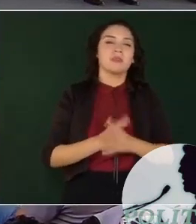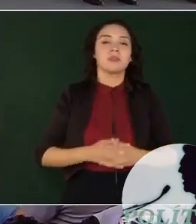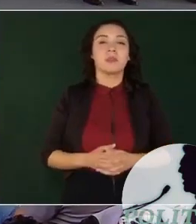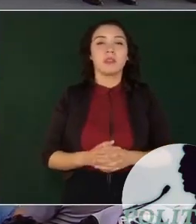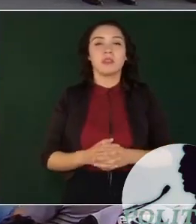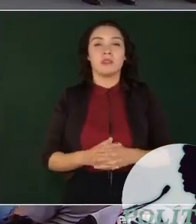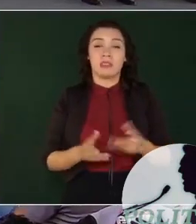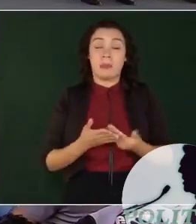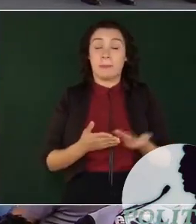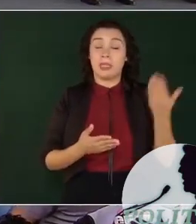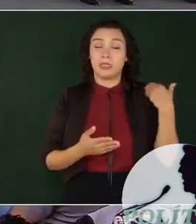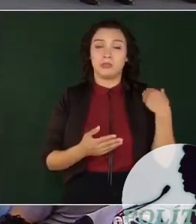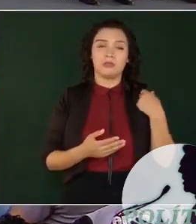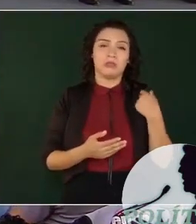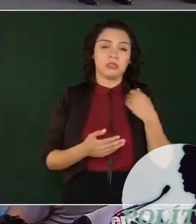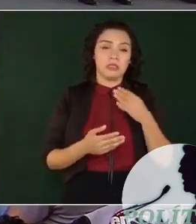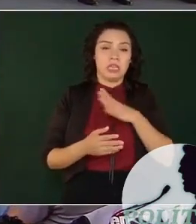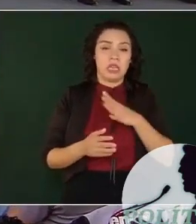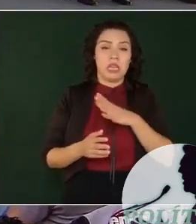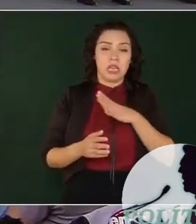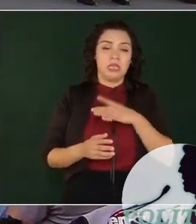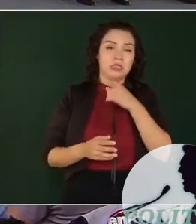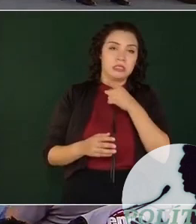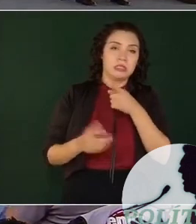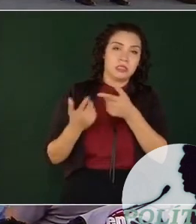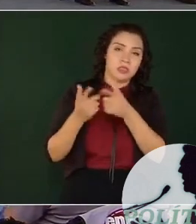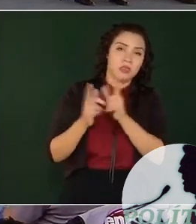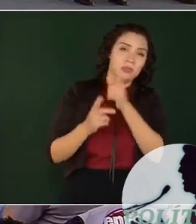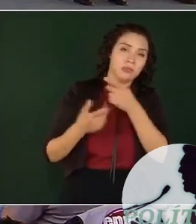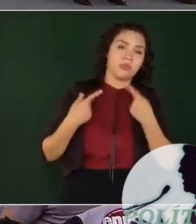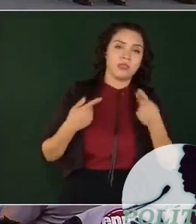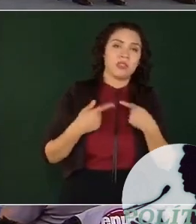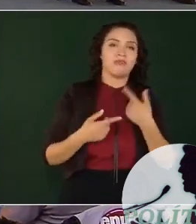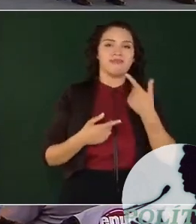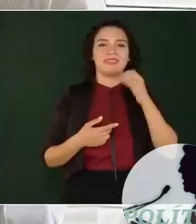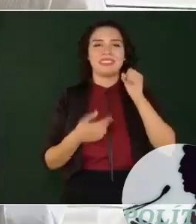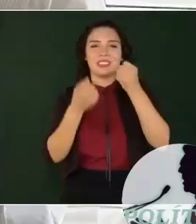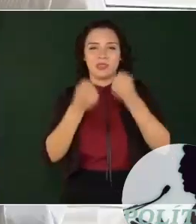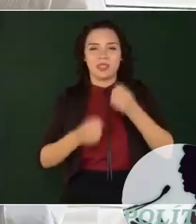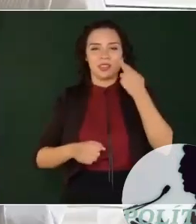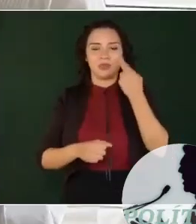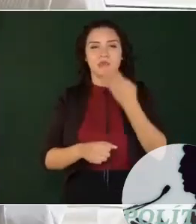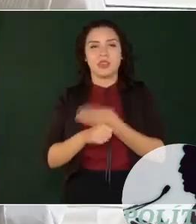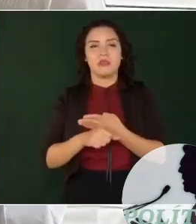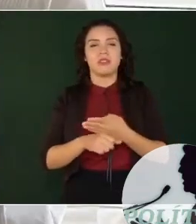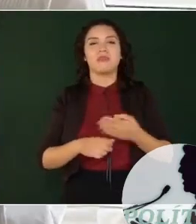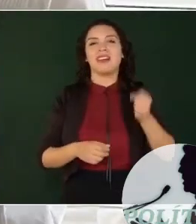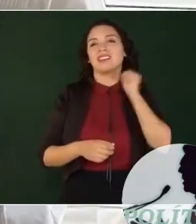Hace algunos días compareció, aquí tenemos a parte del Gabinete de Seguridad en el Senado de la República, y presentaron este primer